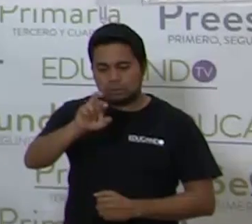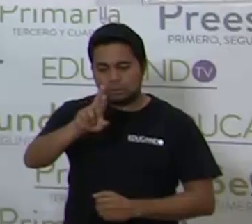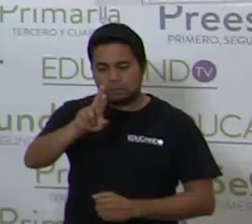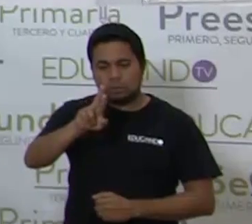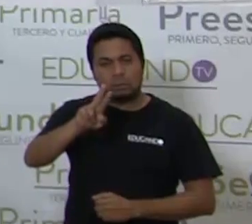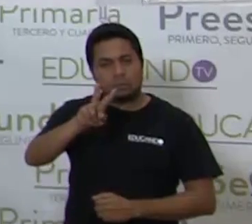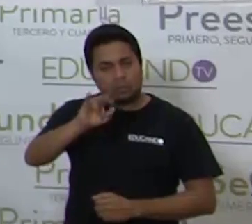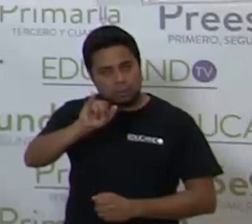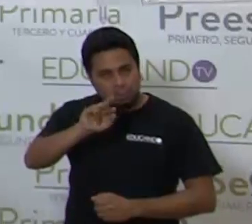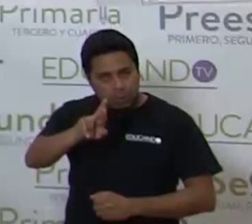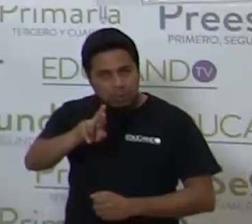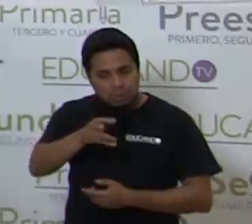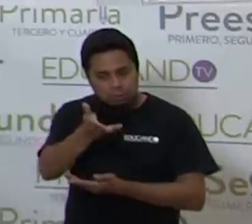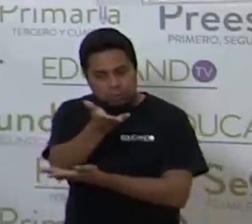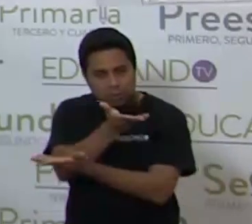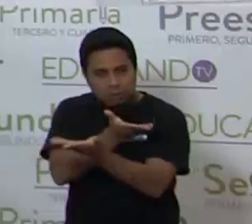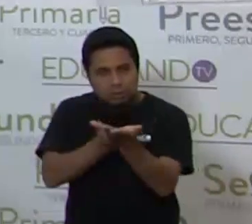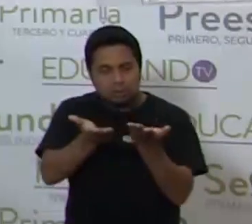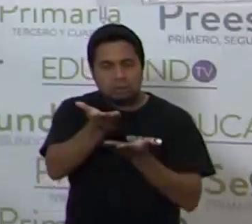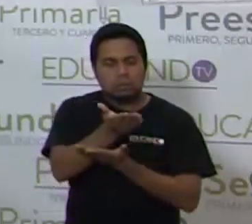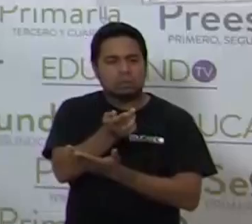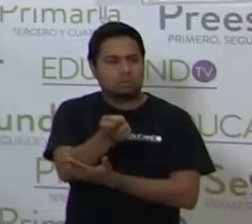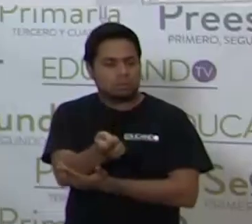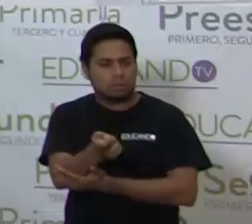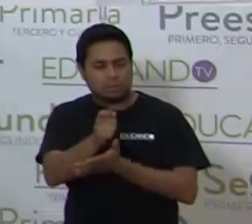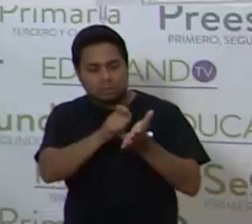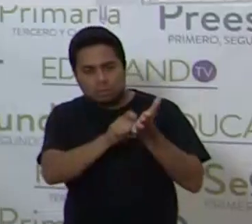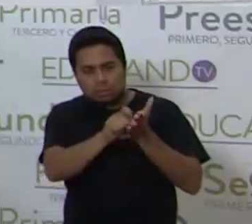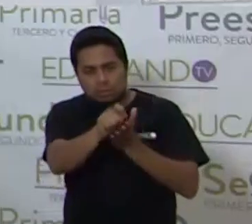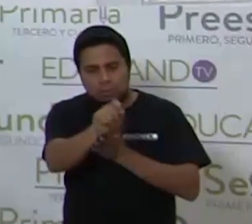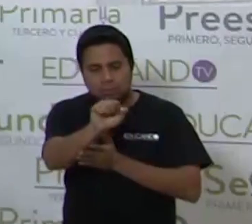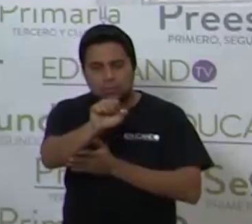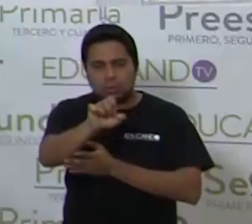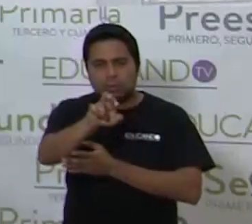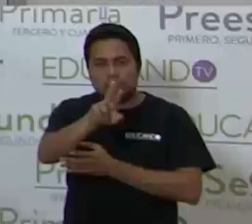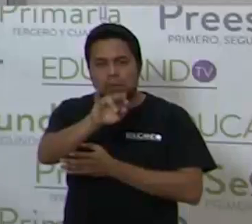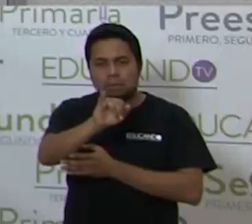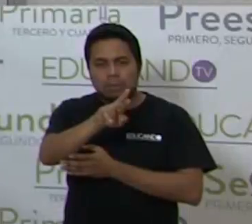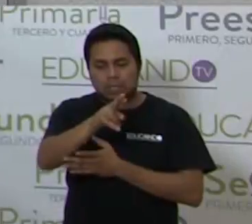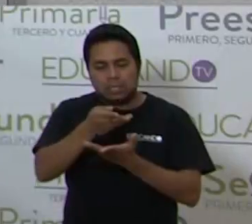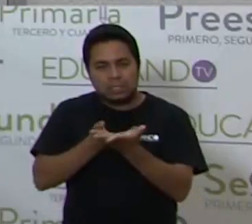fuente. Mucha atención. Subrayamos el verbo servir